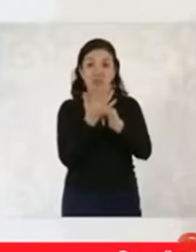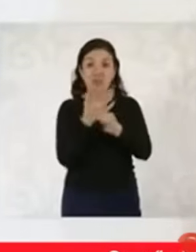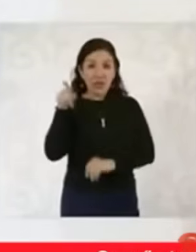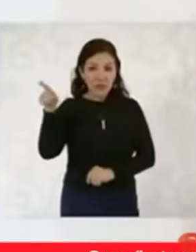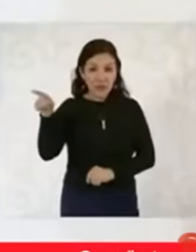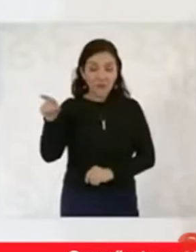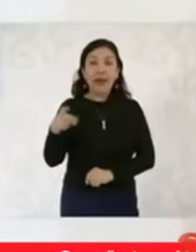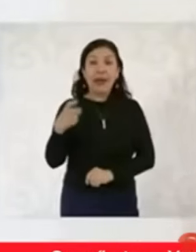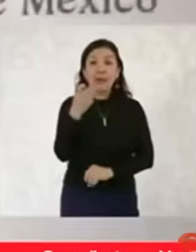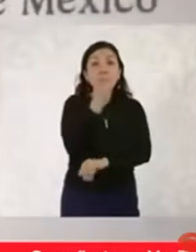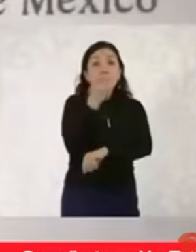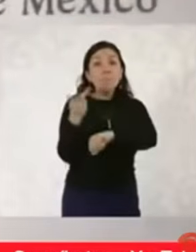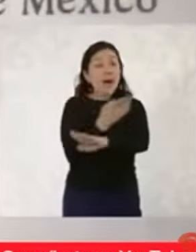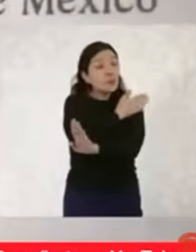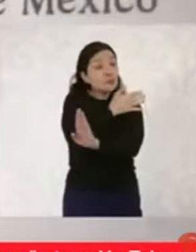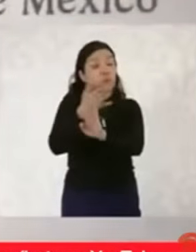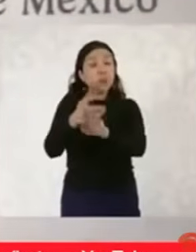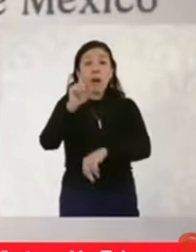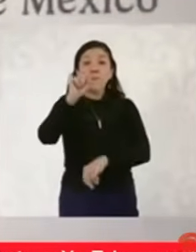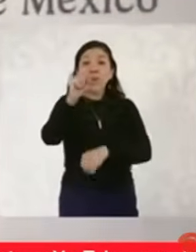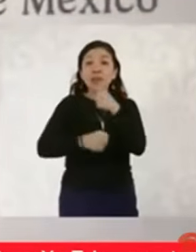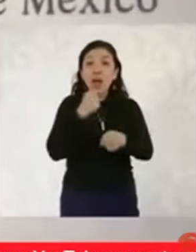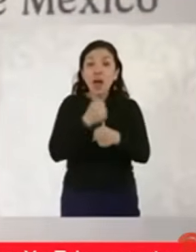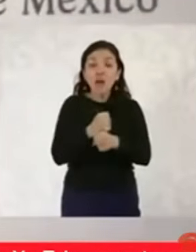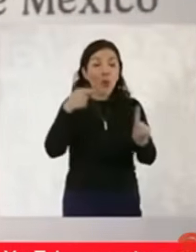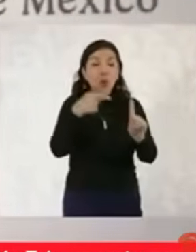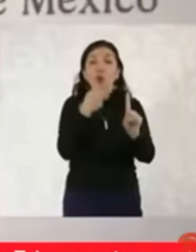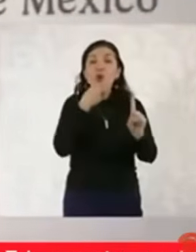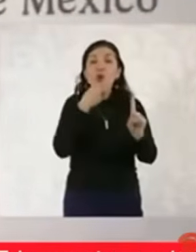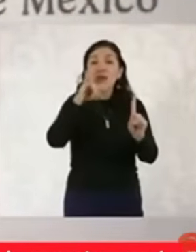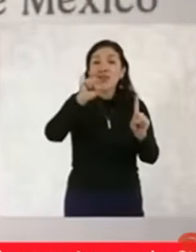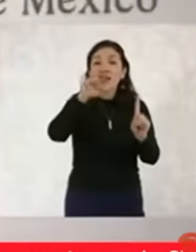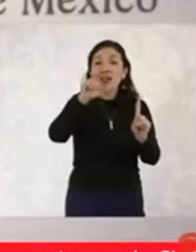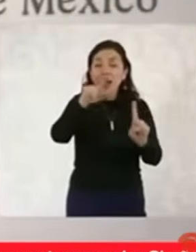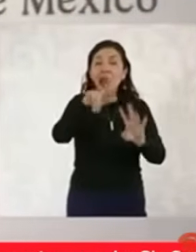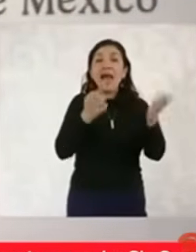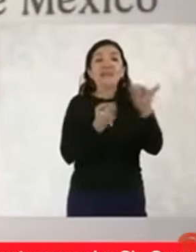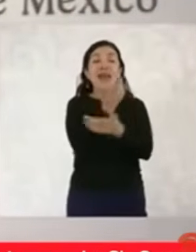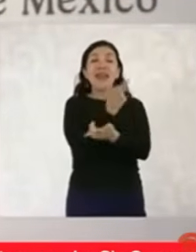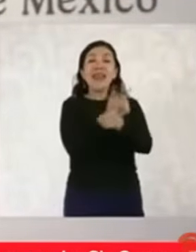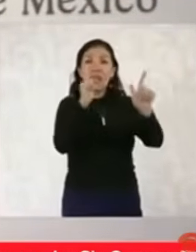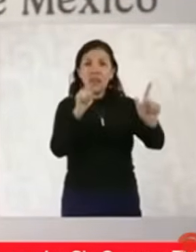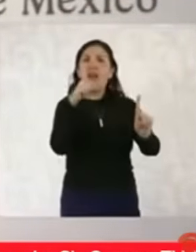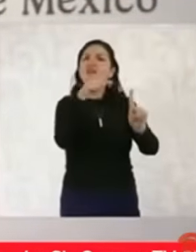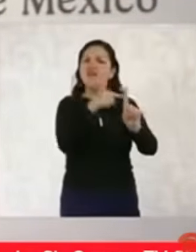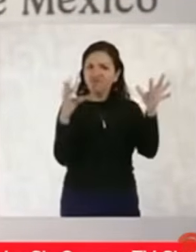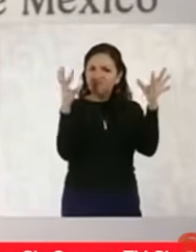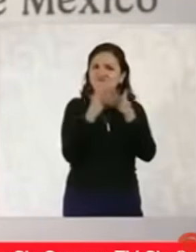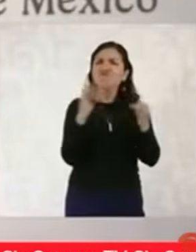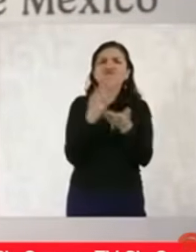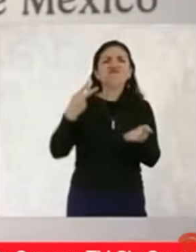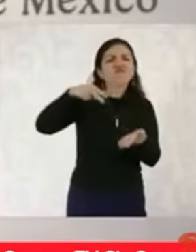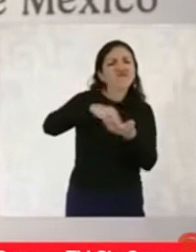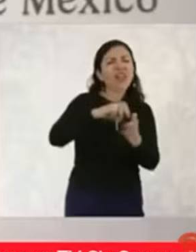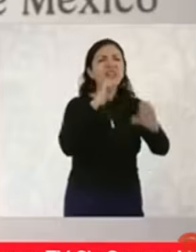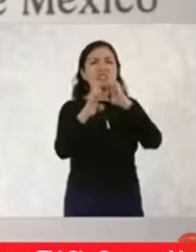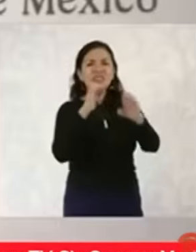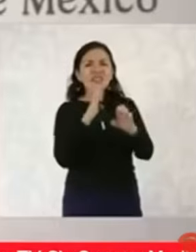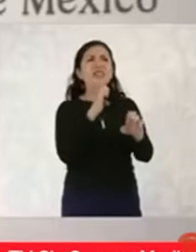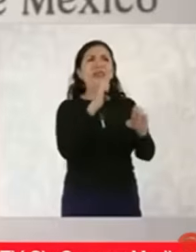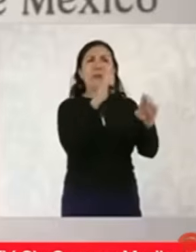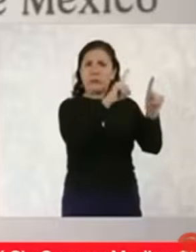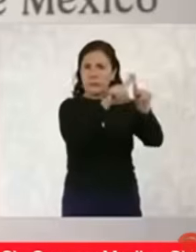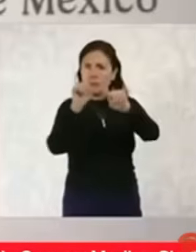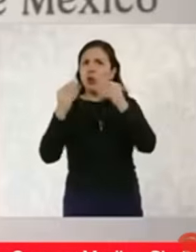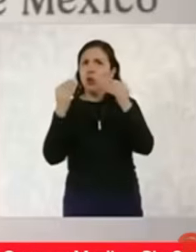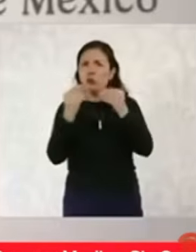Entonces, después de 20 años, esta persona, Israel Vallarta, sale y ha hecho declaraciones y ha estado en entrevistas en